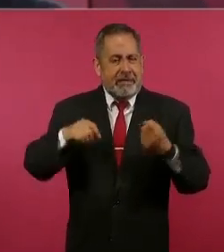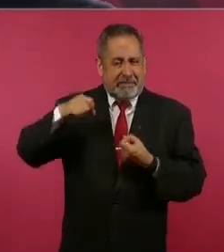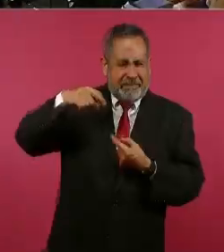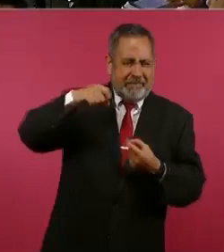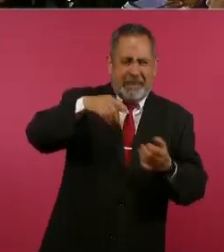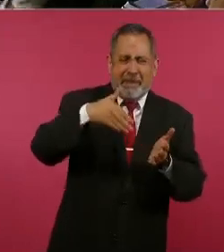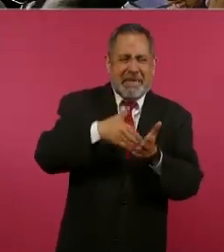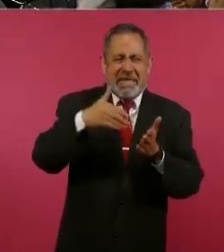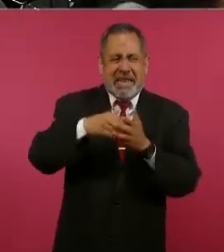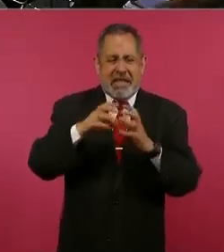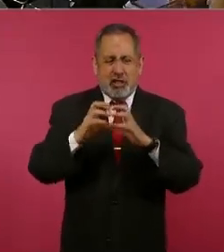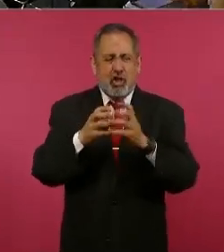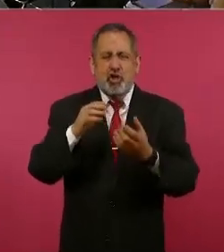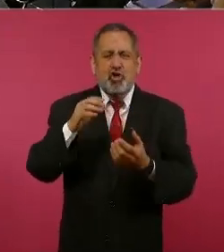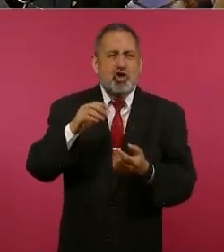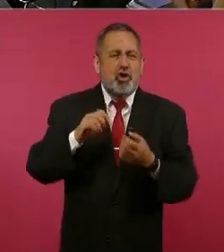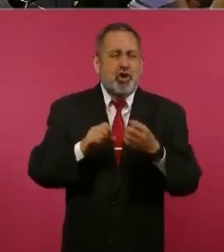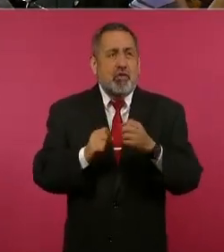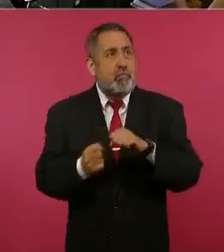satélites